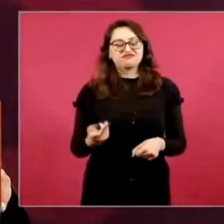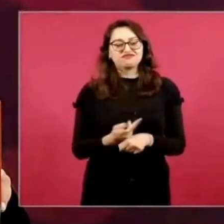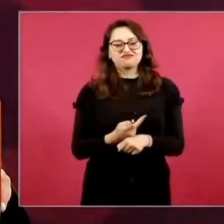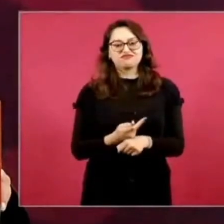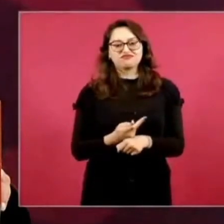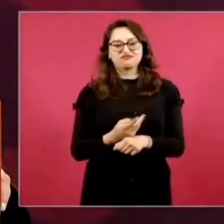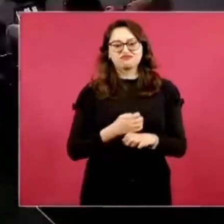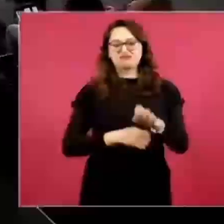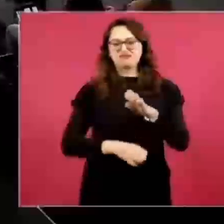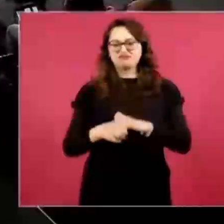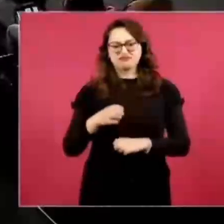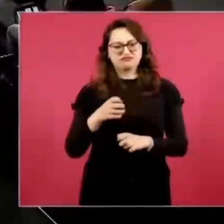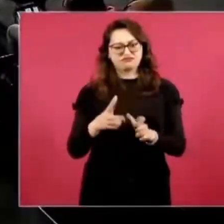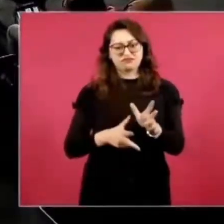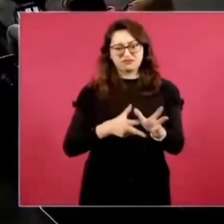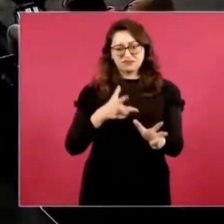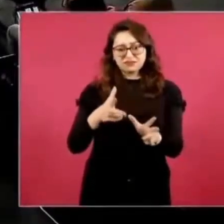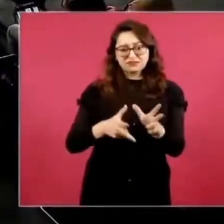ferroviarias